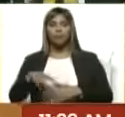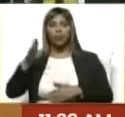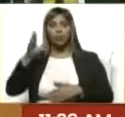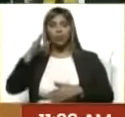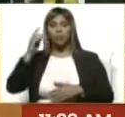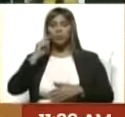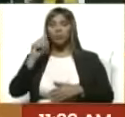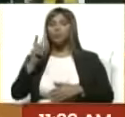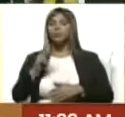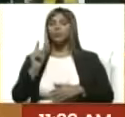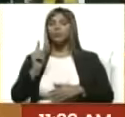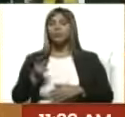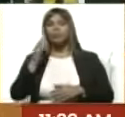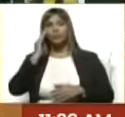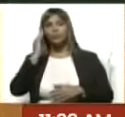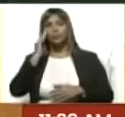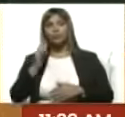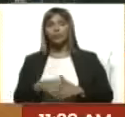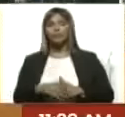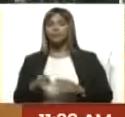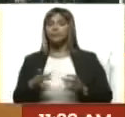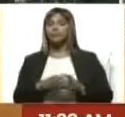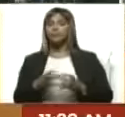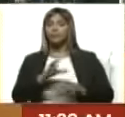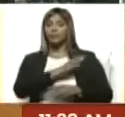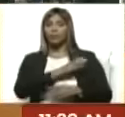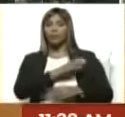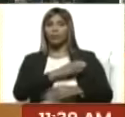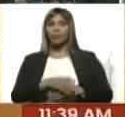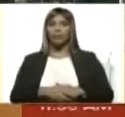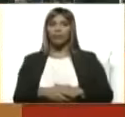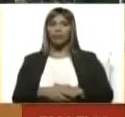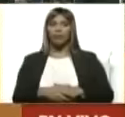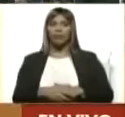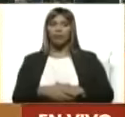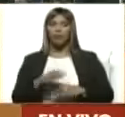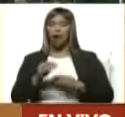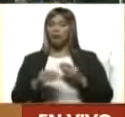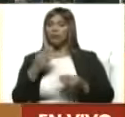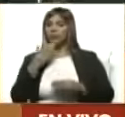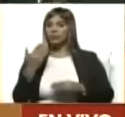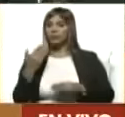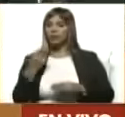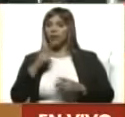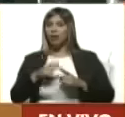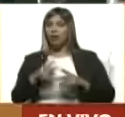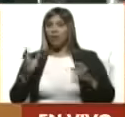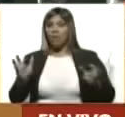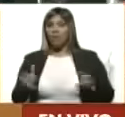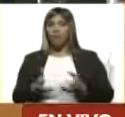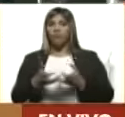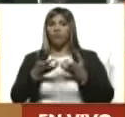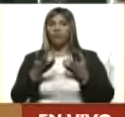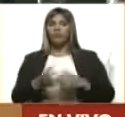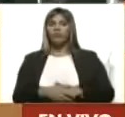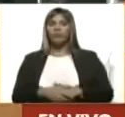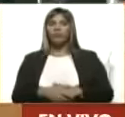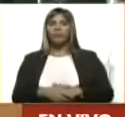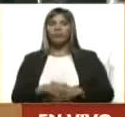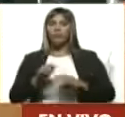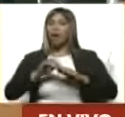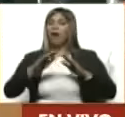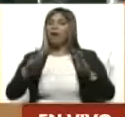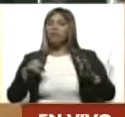conscientes, Venezuela debe estar consciente, que sectores opositores hace algún tiempo incendiaron un